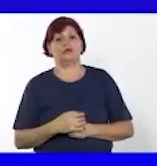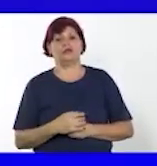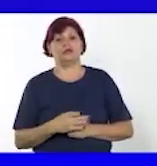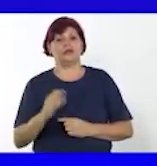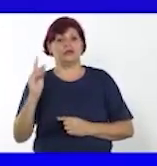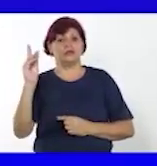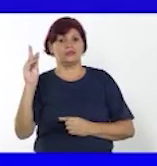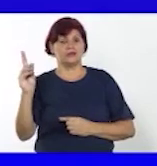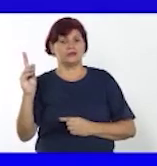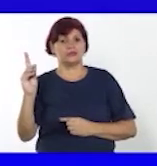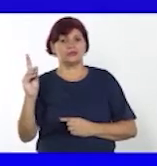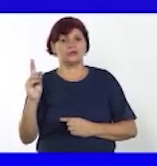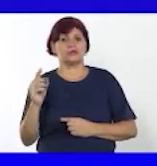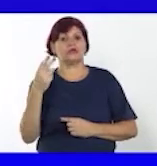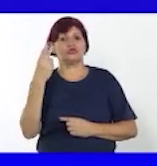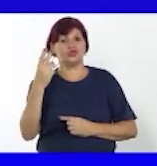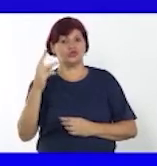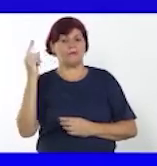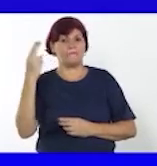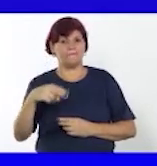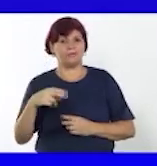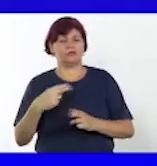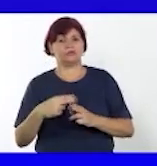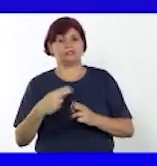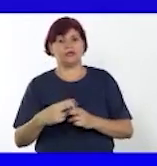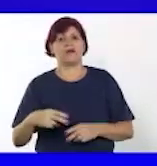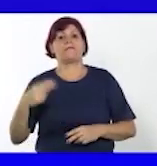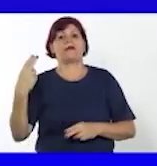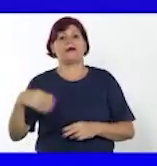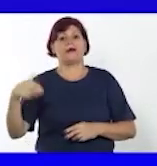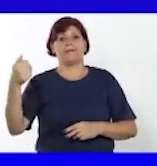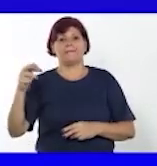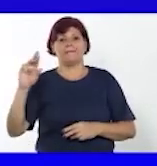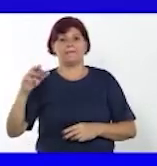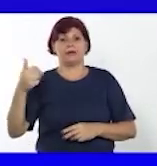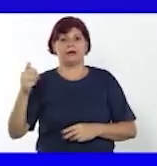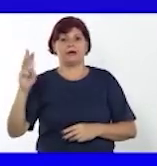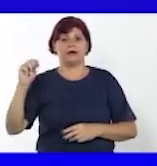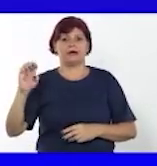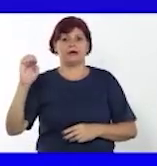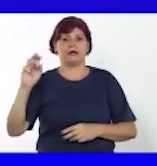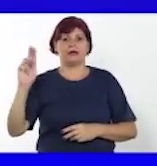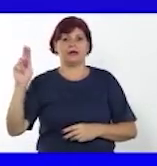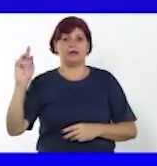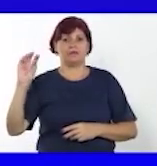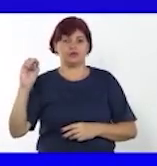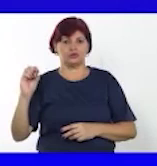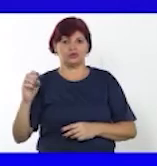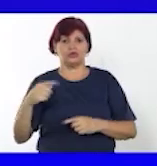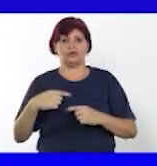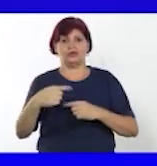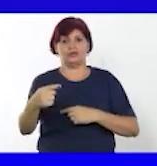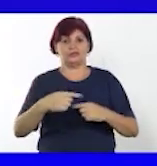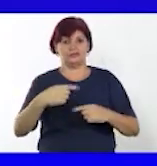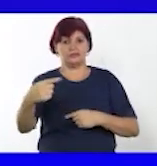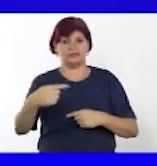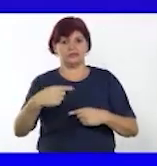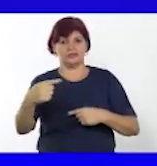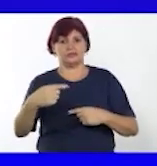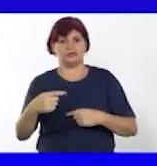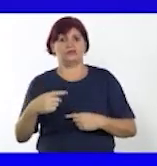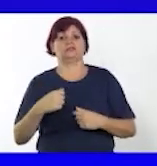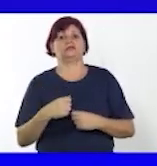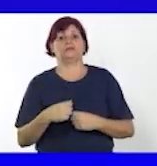línea directriz, o sea, es 2P y se llama parámetro. Y la distancia del foco